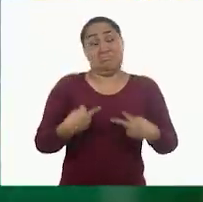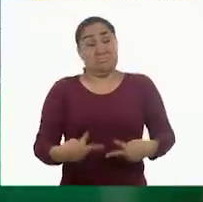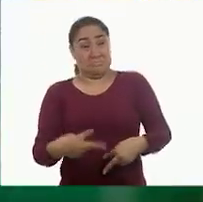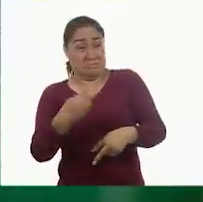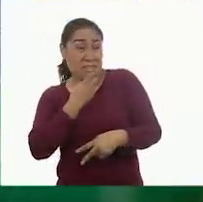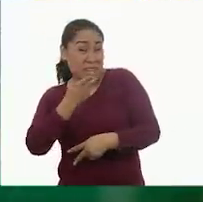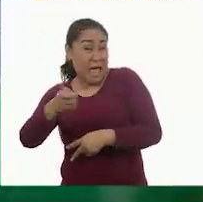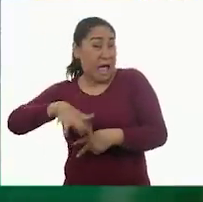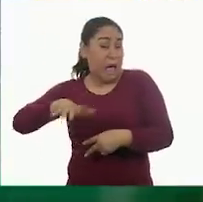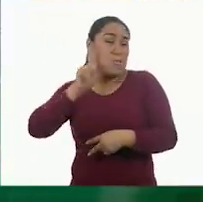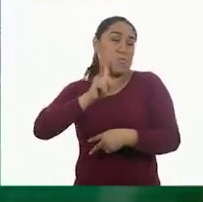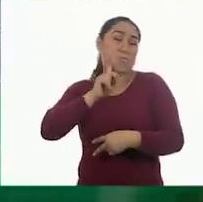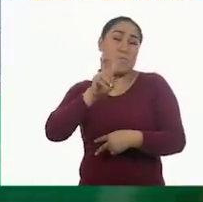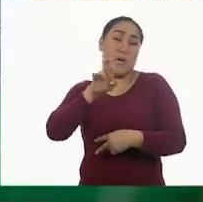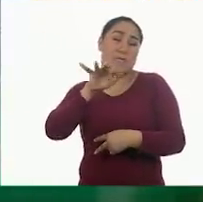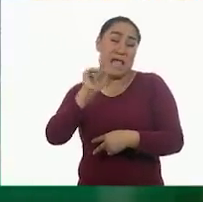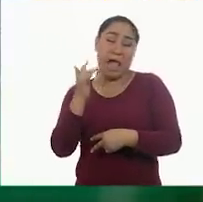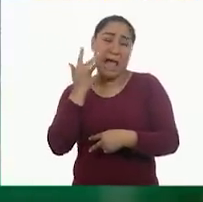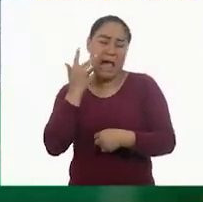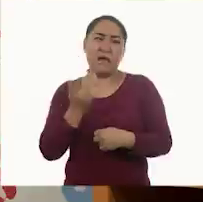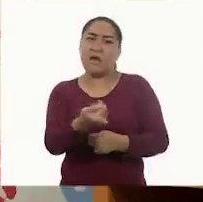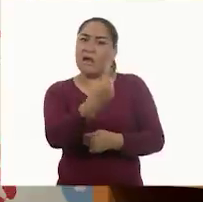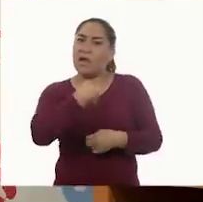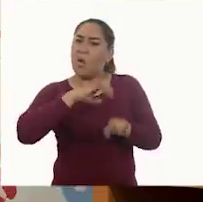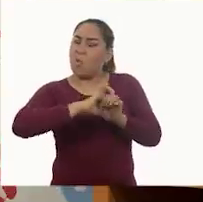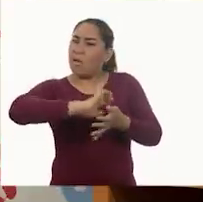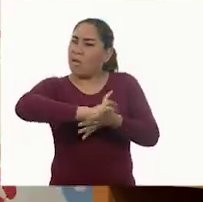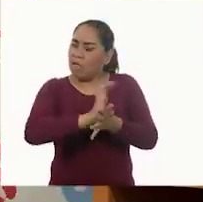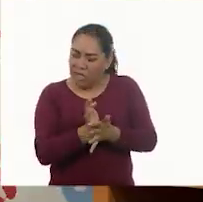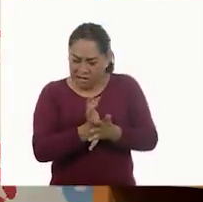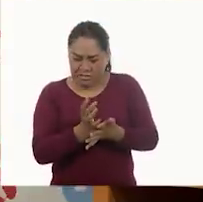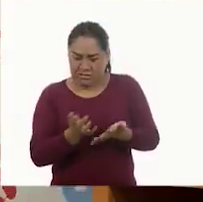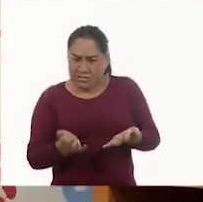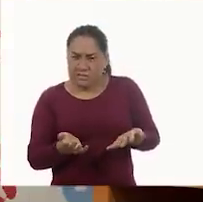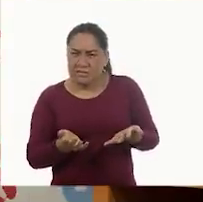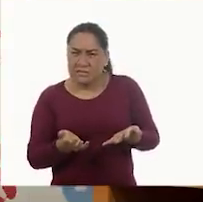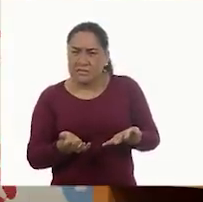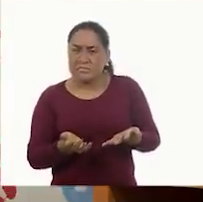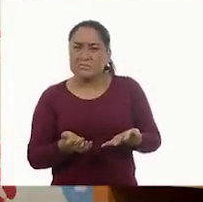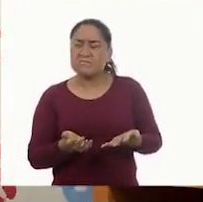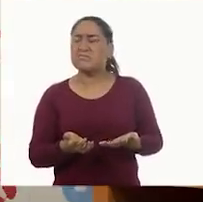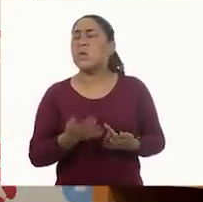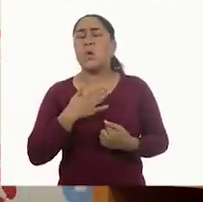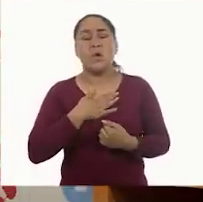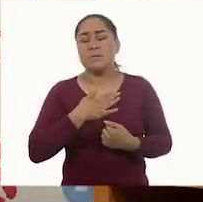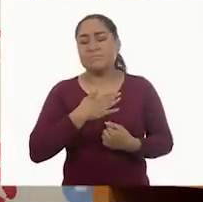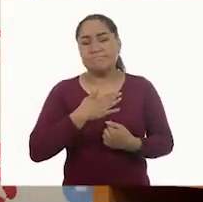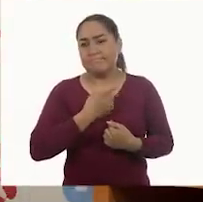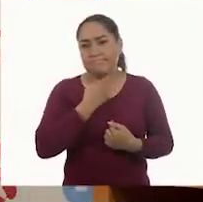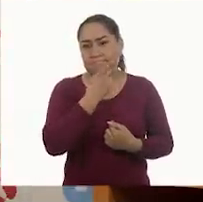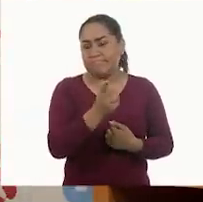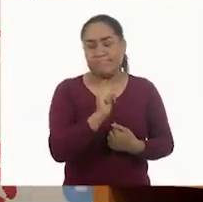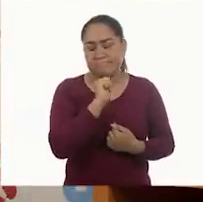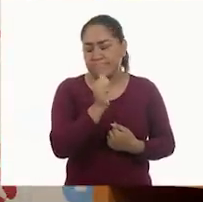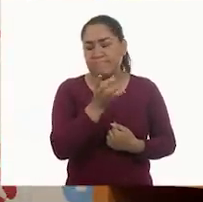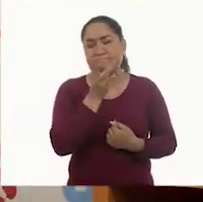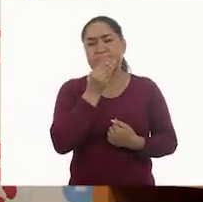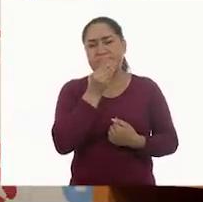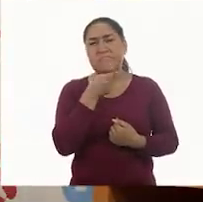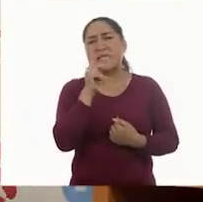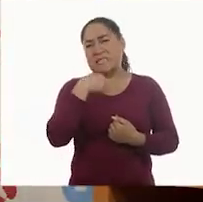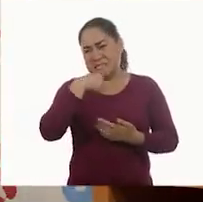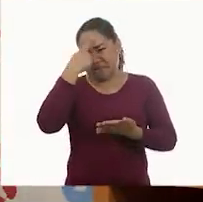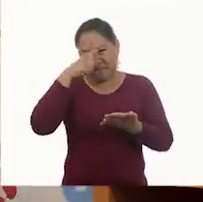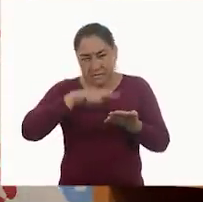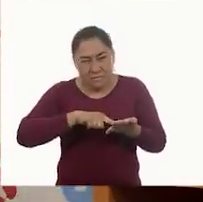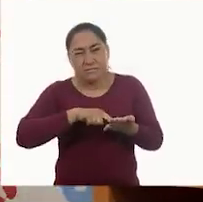Verónica! Y a mí, en cambio, me pisoteaba que daba gusto. Yo no dije nada, pero para mí que la maestra se